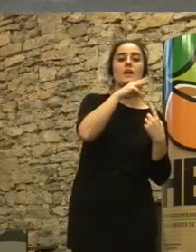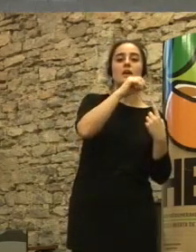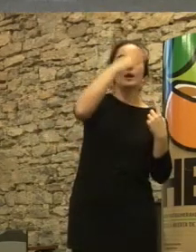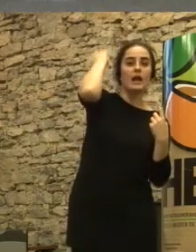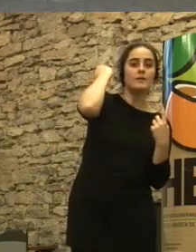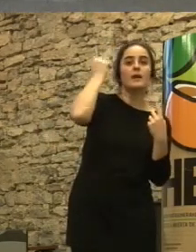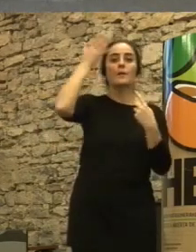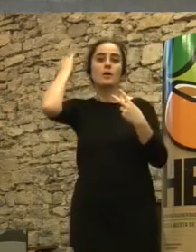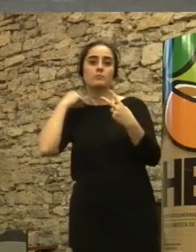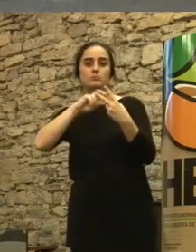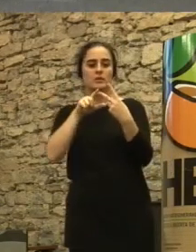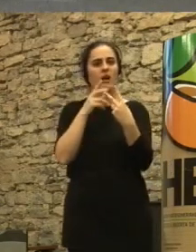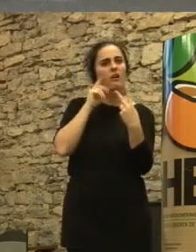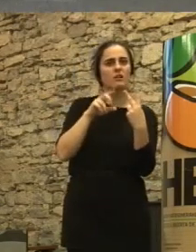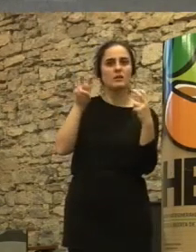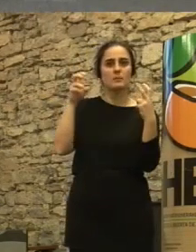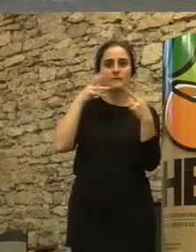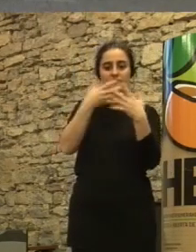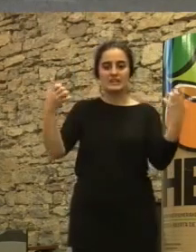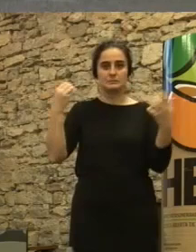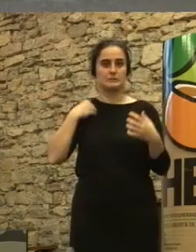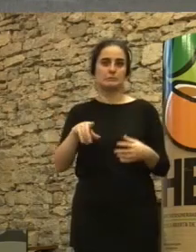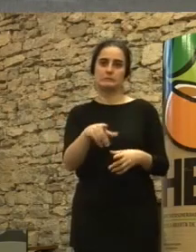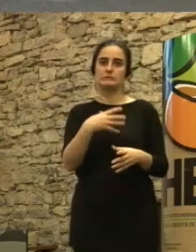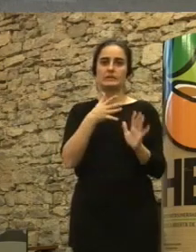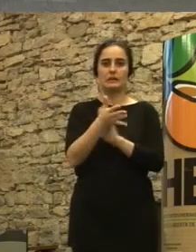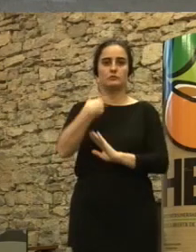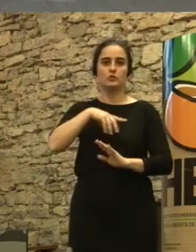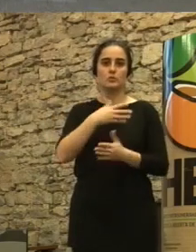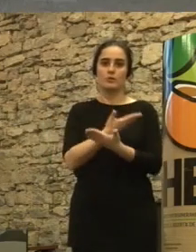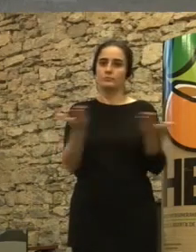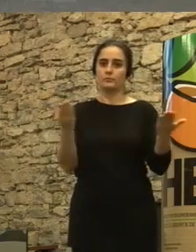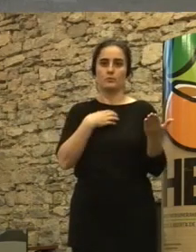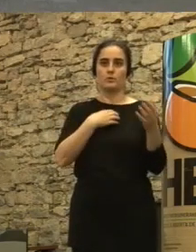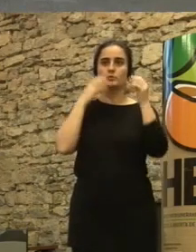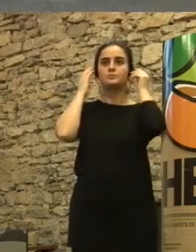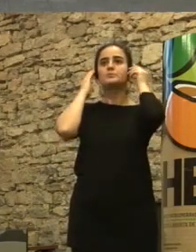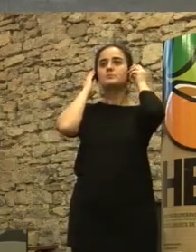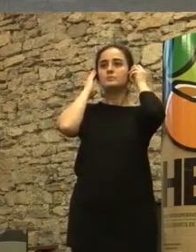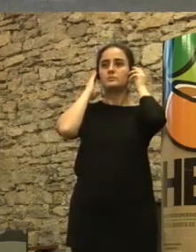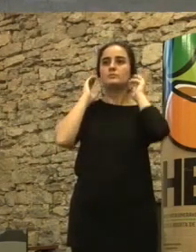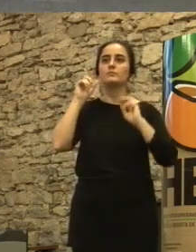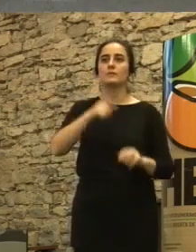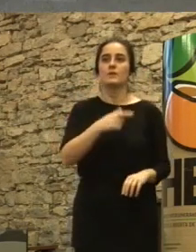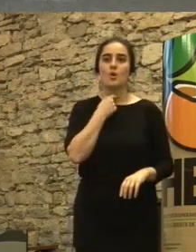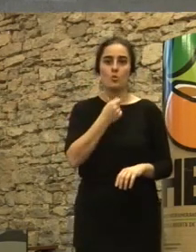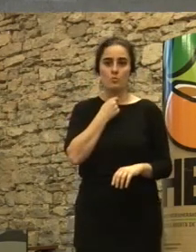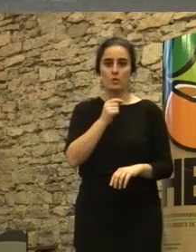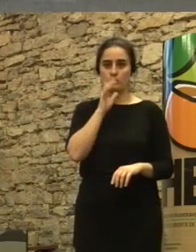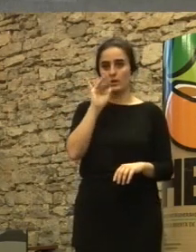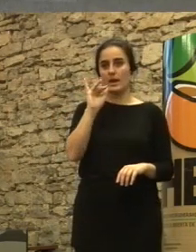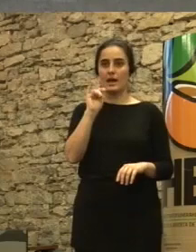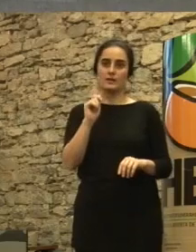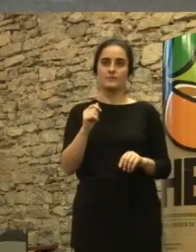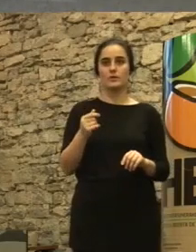Pablo Iglesias. Y es el mismo entrecomillado, ¿no? O sea, no nos podemos fiar de ese tipo de citas, ¿no? El humor. Esto es otra cosa que es súper importante también. Existe la sátira, existe